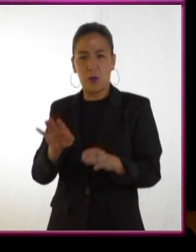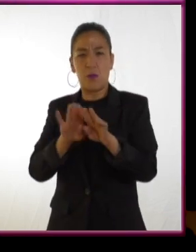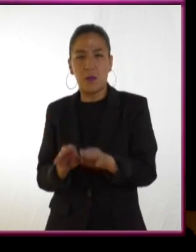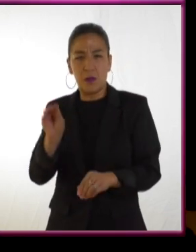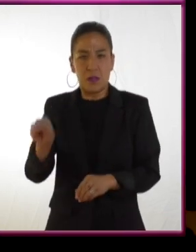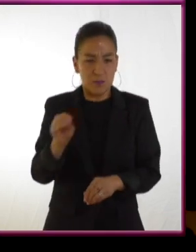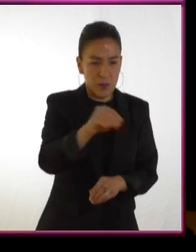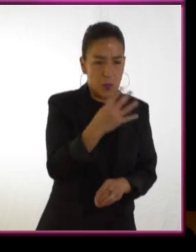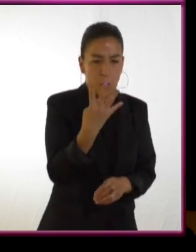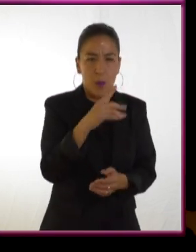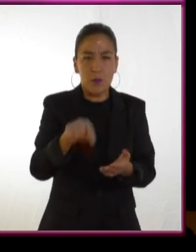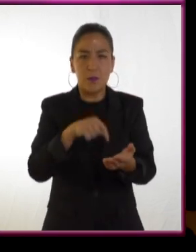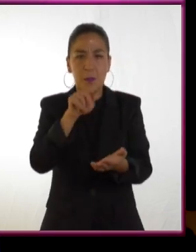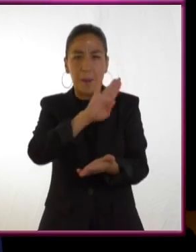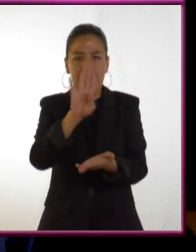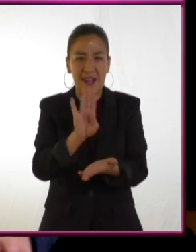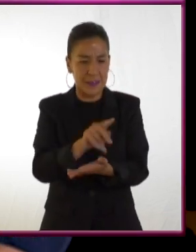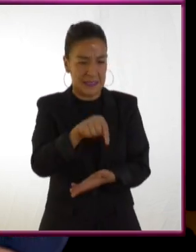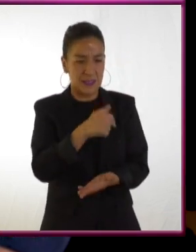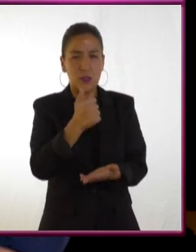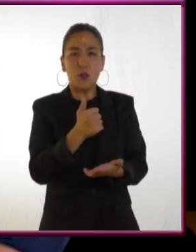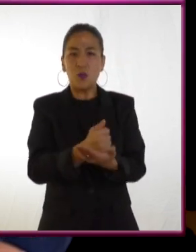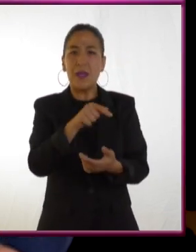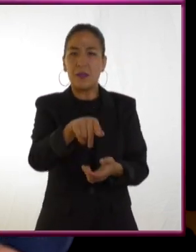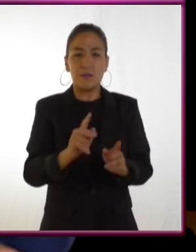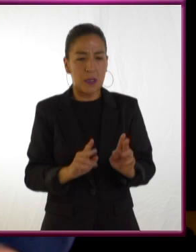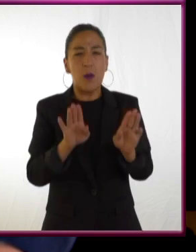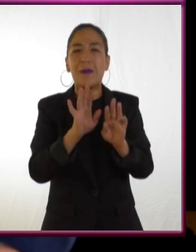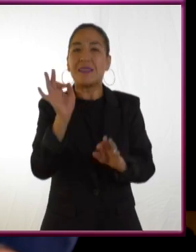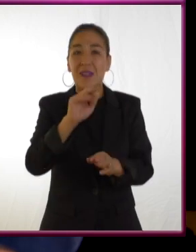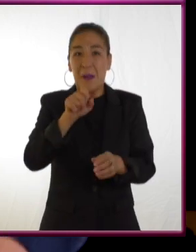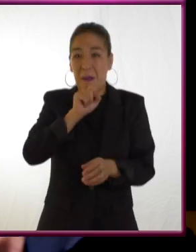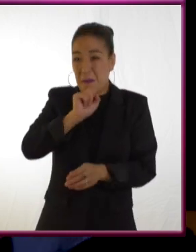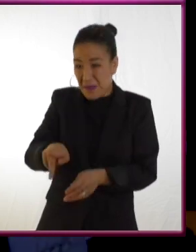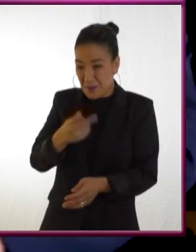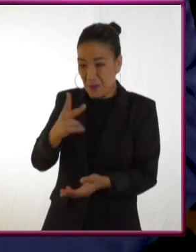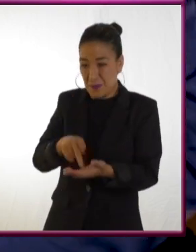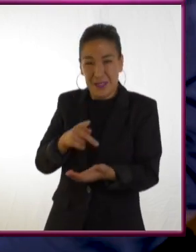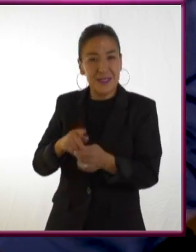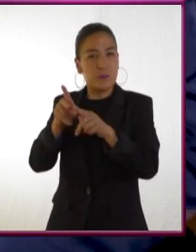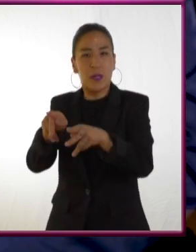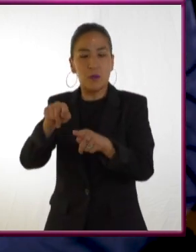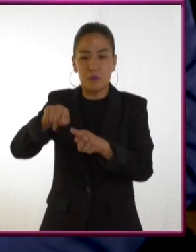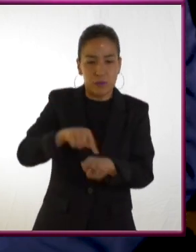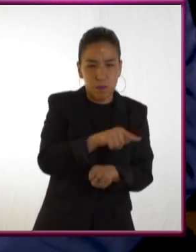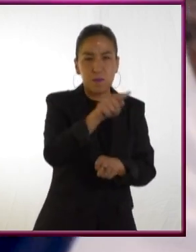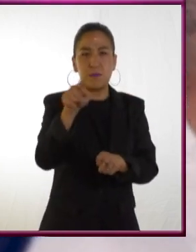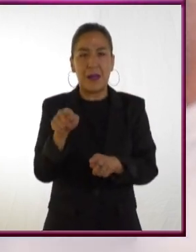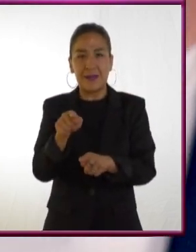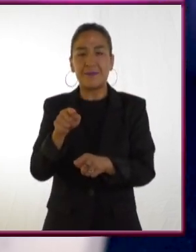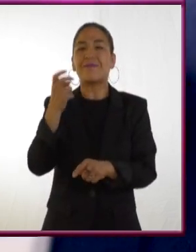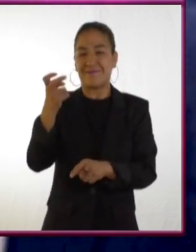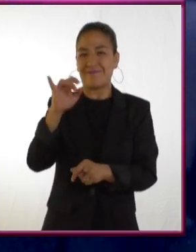posible recorrer los 4 barrios de la ciudad de Königsberg sin pasar 2 veces por el mismo puente? Ahora que tenemos un